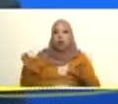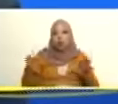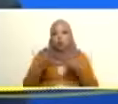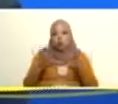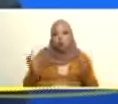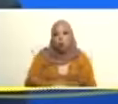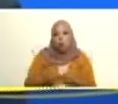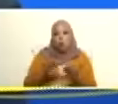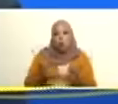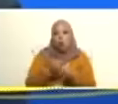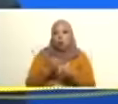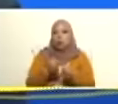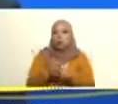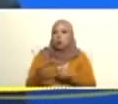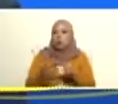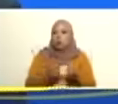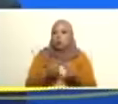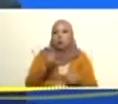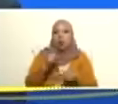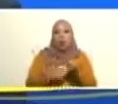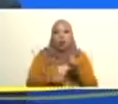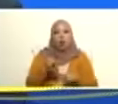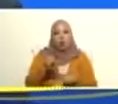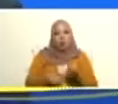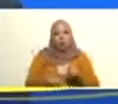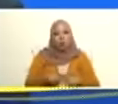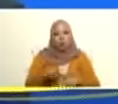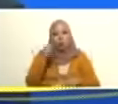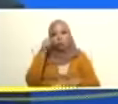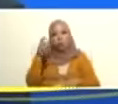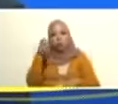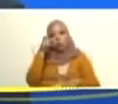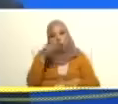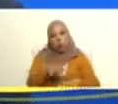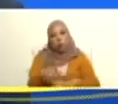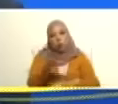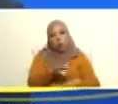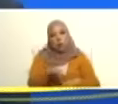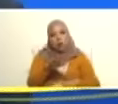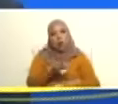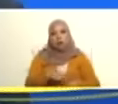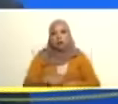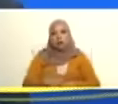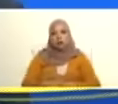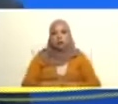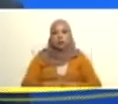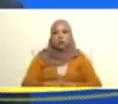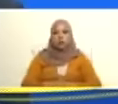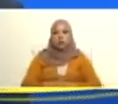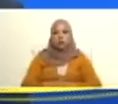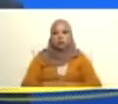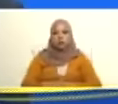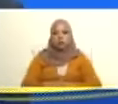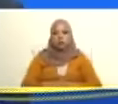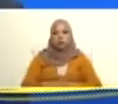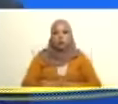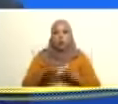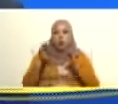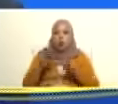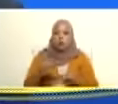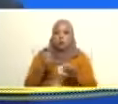para proteger los bienes, para protegernos, pues. Un sector